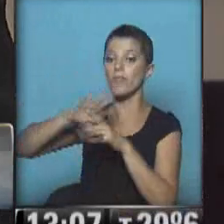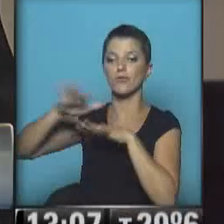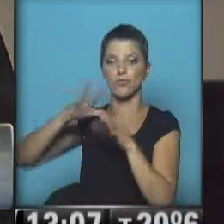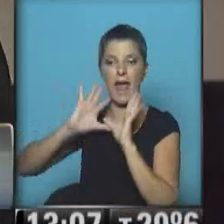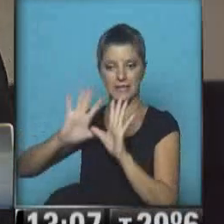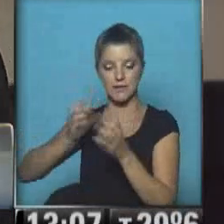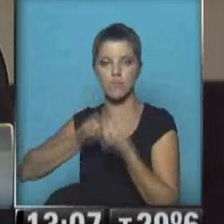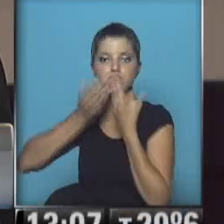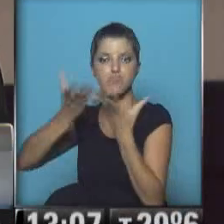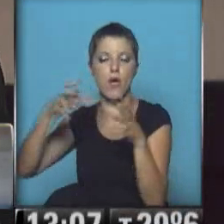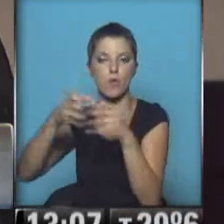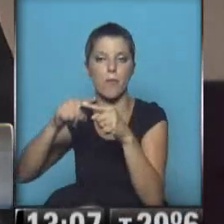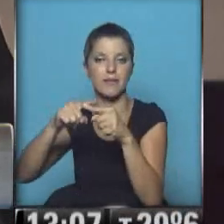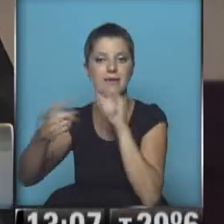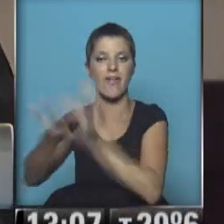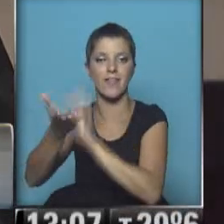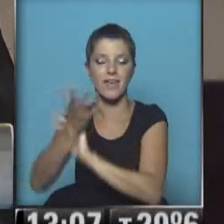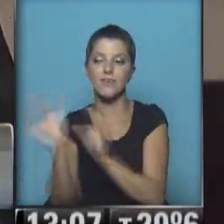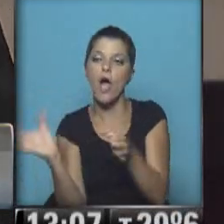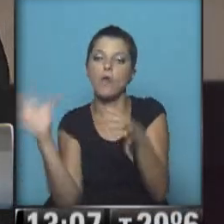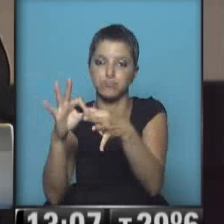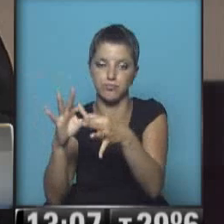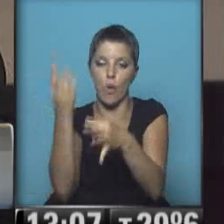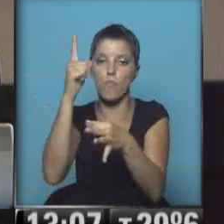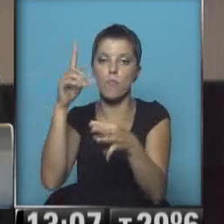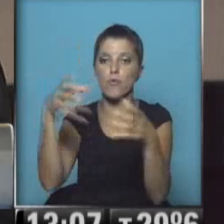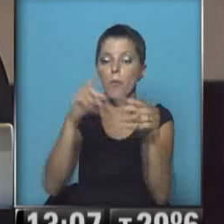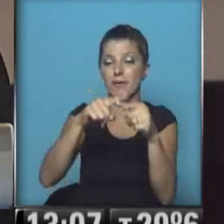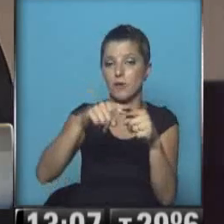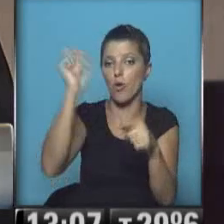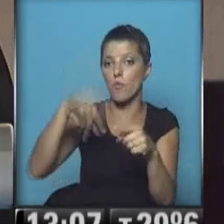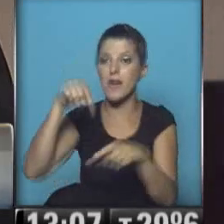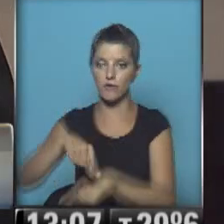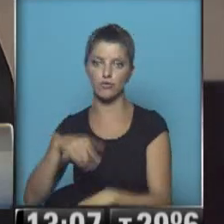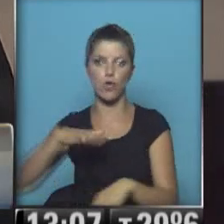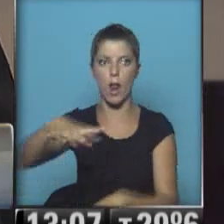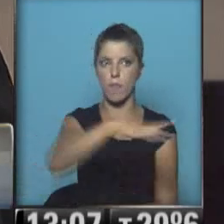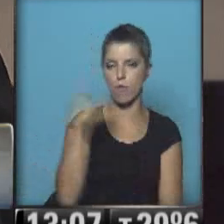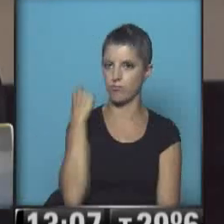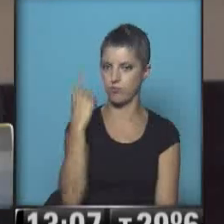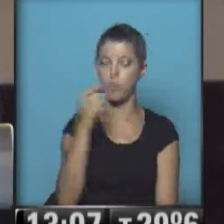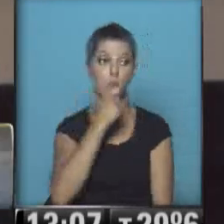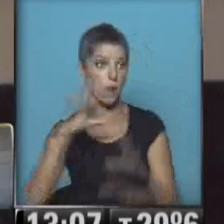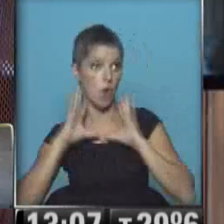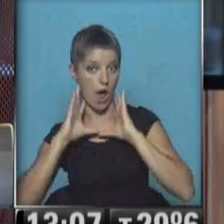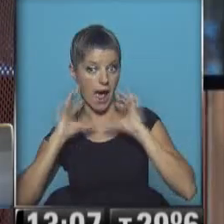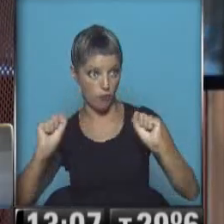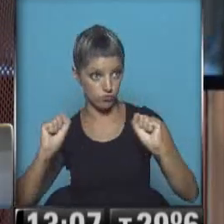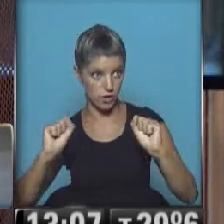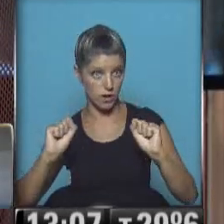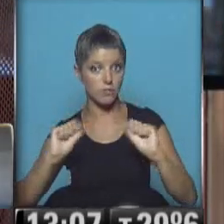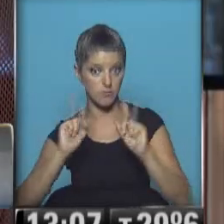derecha entraba como alianza de un partido tradicional, esto era repudiado por el resto. Pasó en Austria, que tuvo que renunciar. Tal